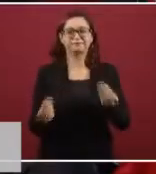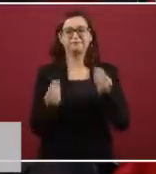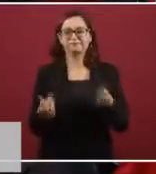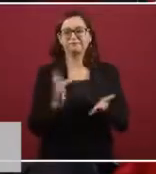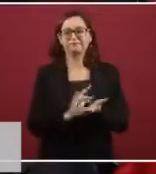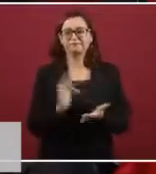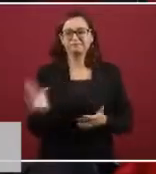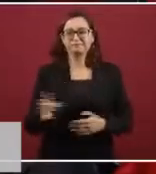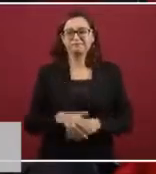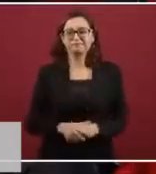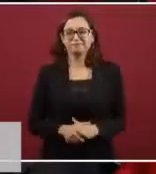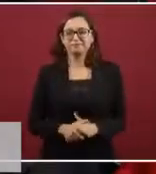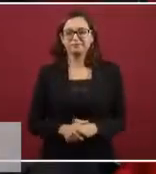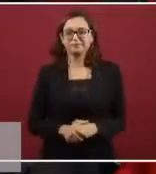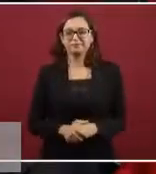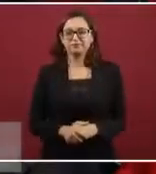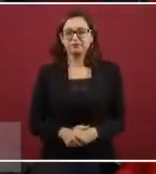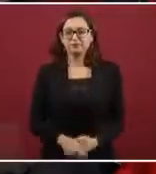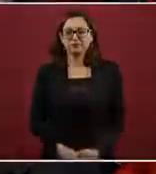gracias.